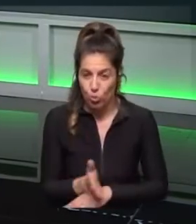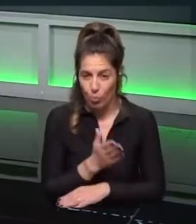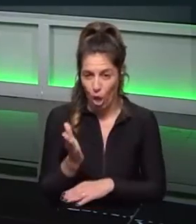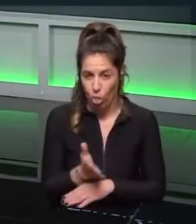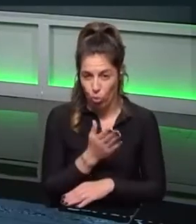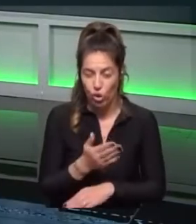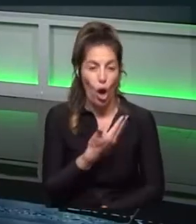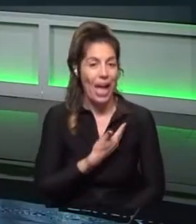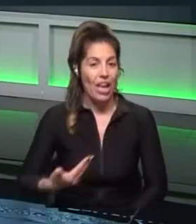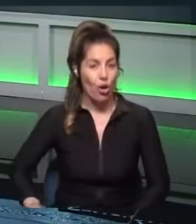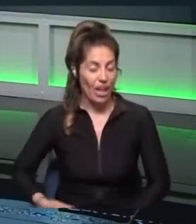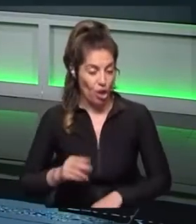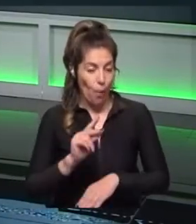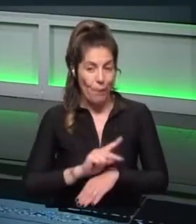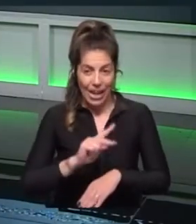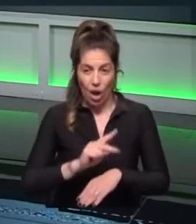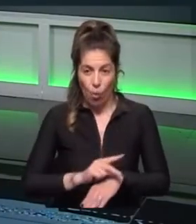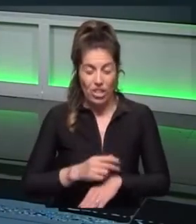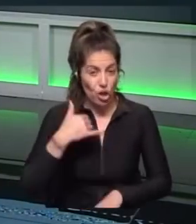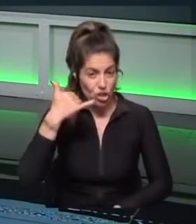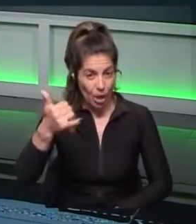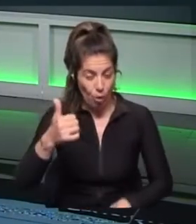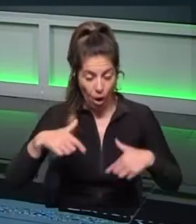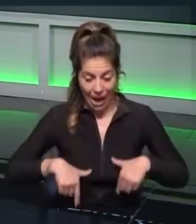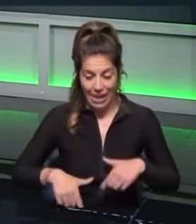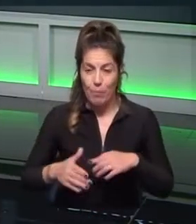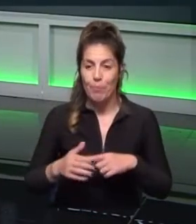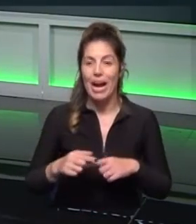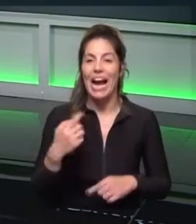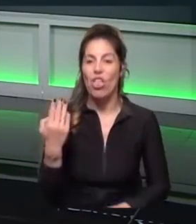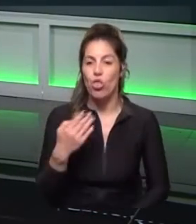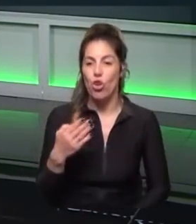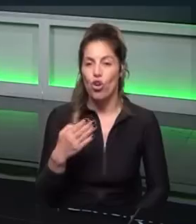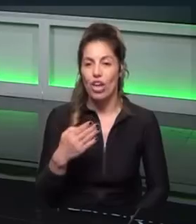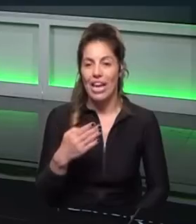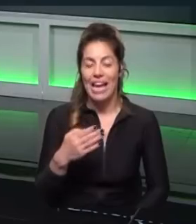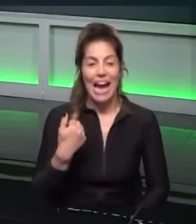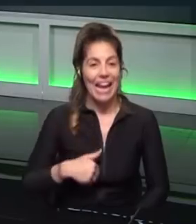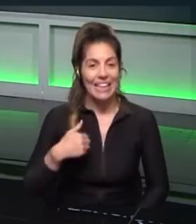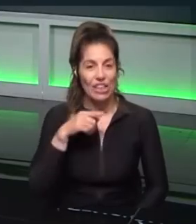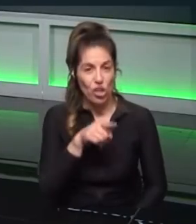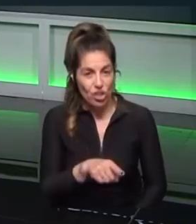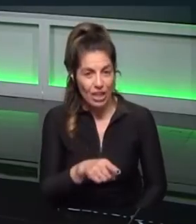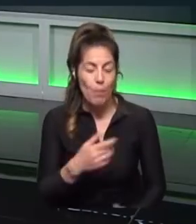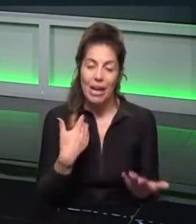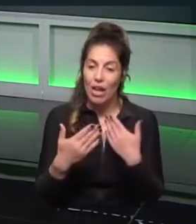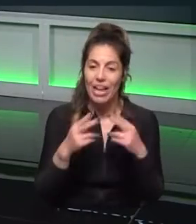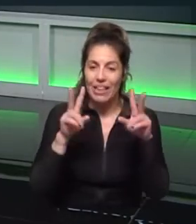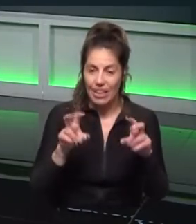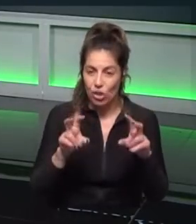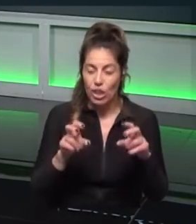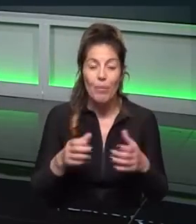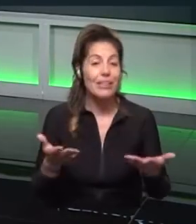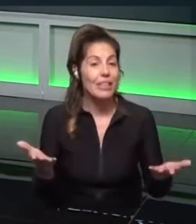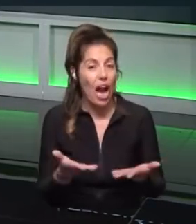el gobierno paraguayo llamó al embajador argentino en Asunción para tratar este tema que está siendo tratado al más alto nivel y mientras